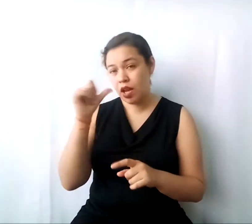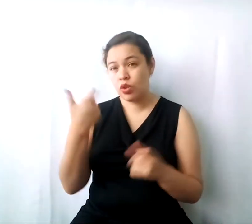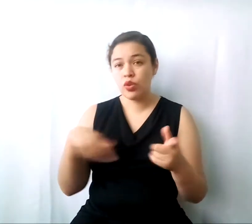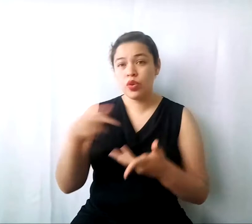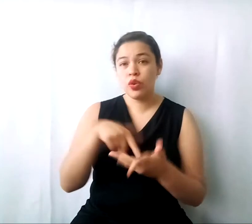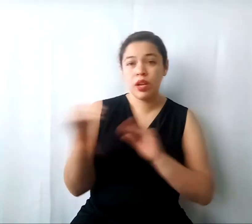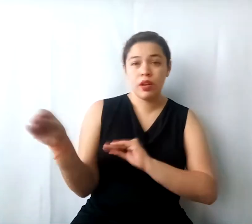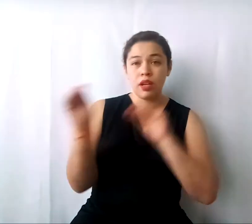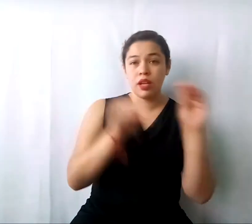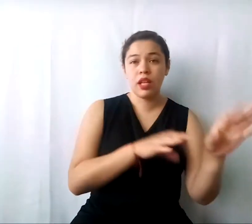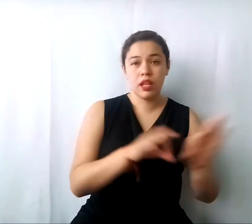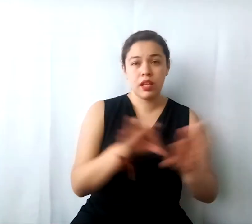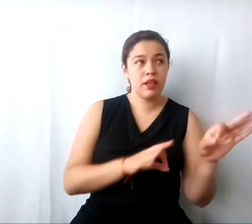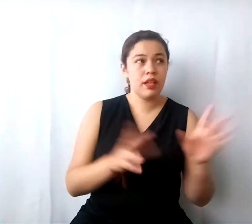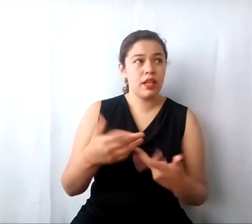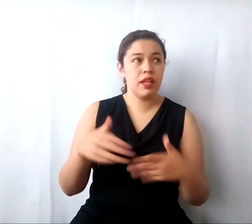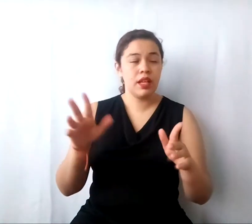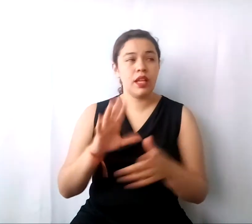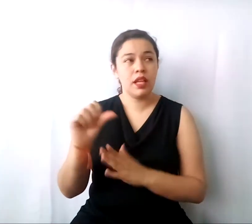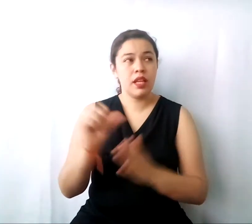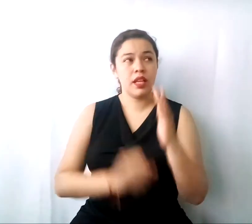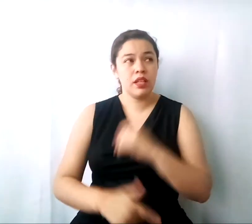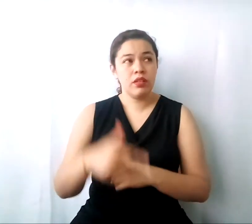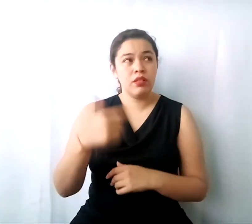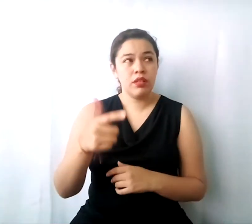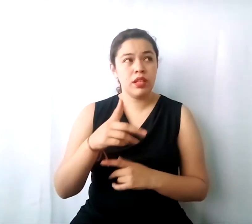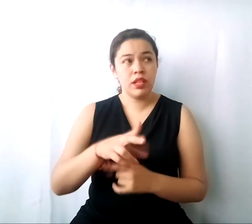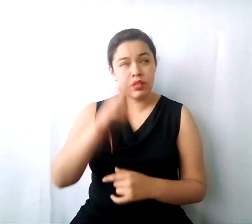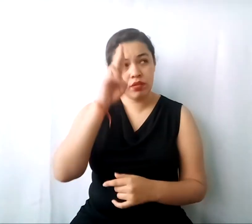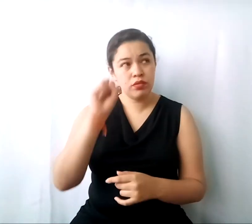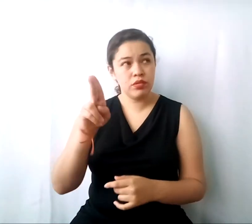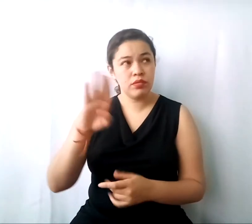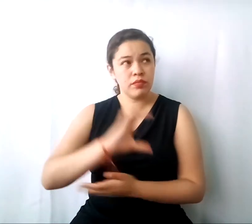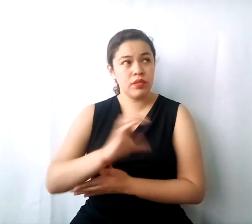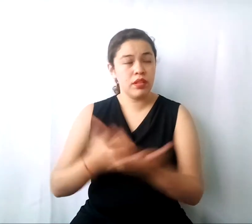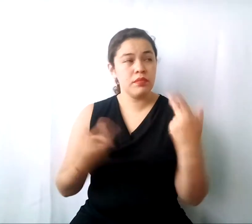estaremos en el supuesto del artículo 12 que prohíbe la subcontratación de personal.